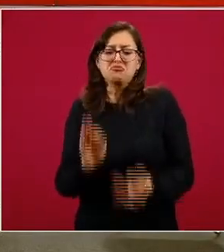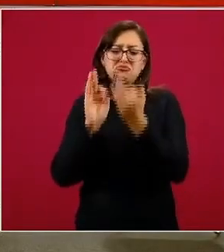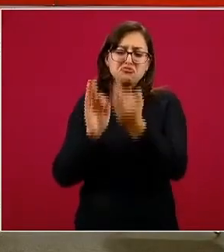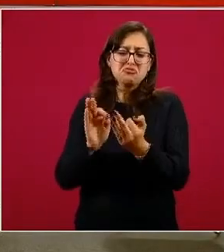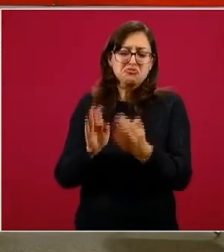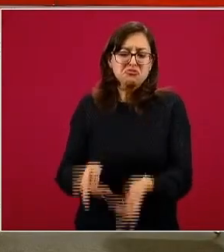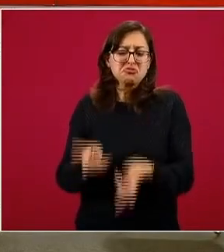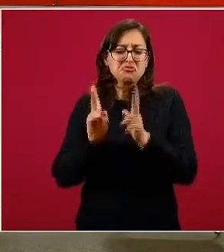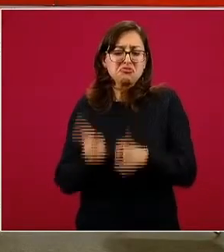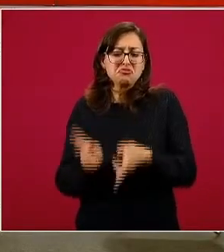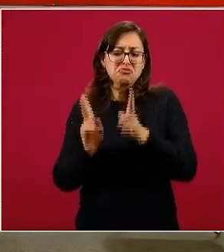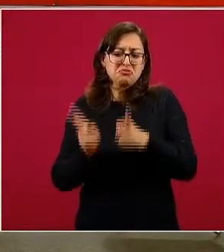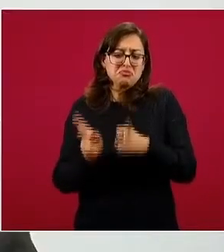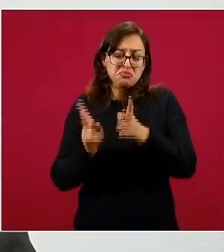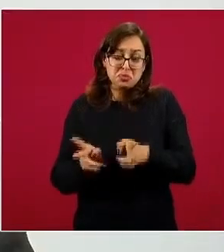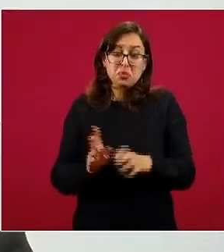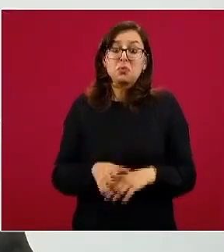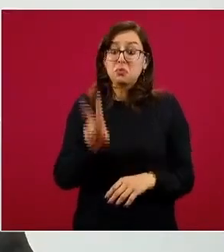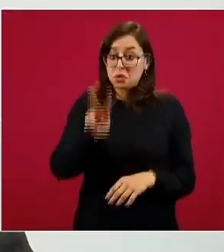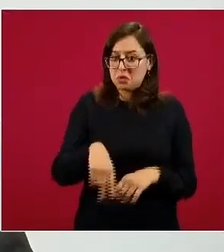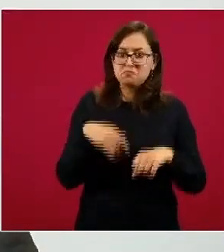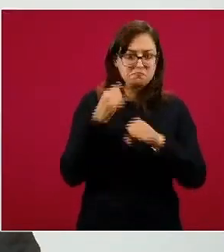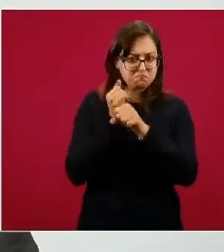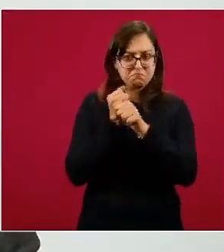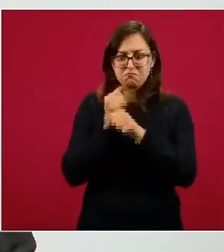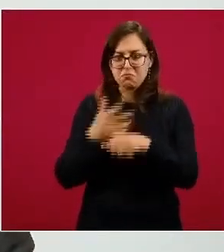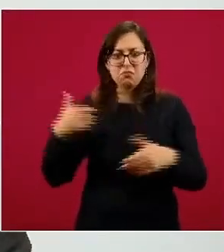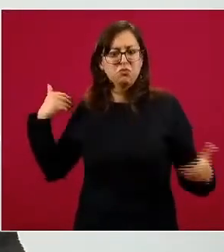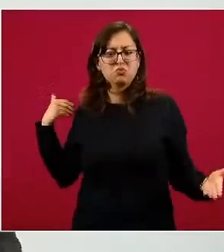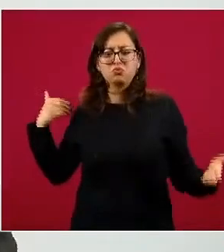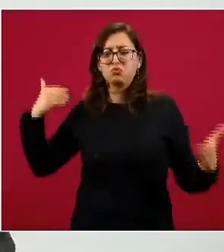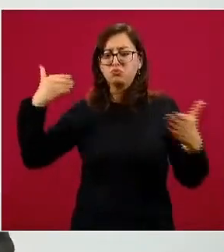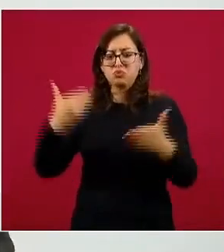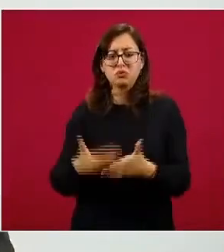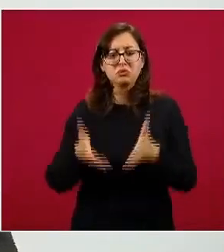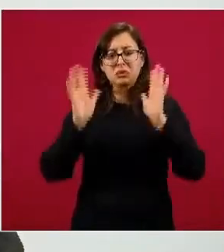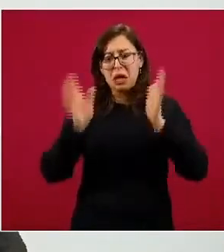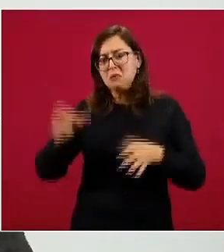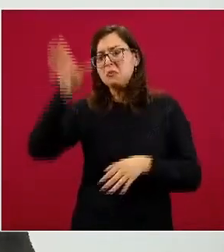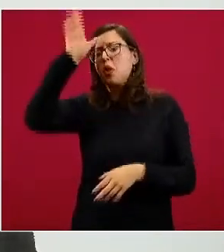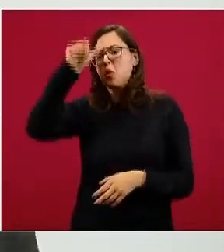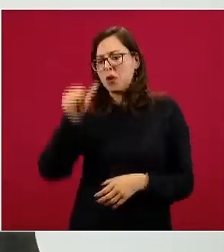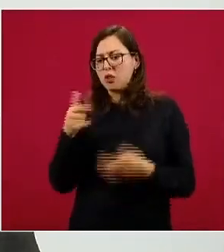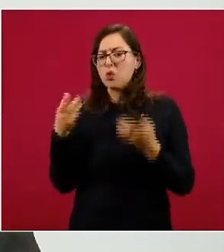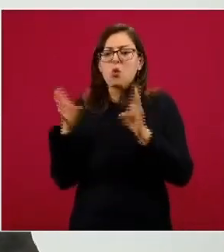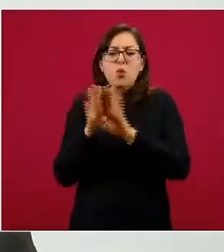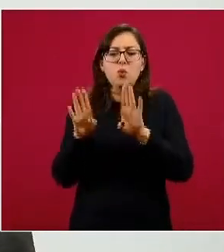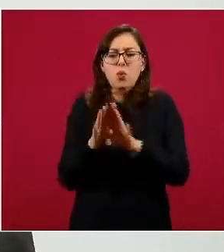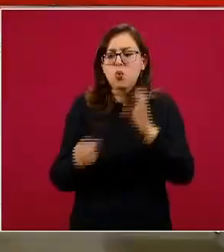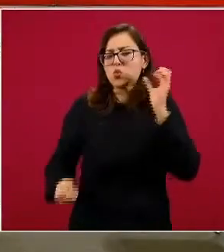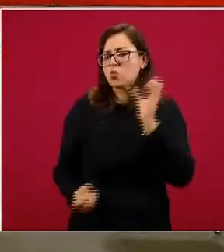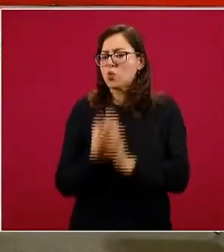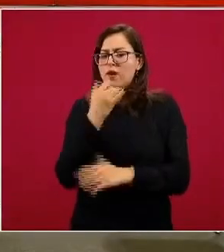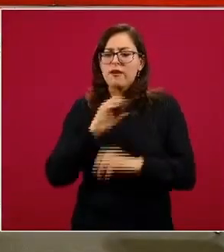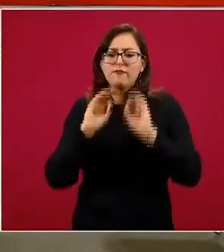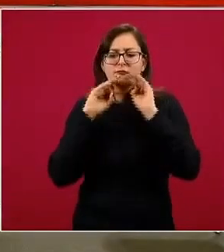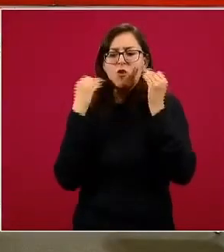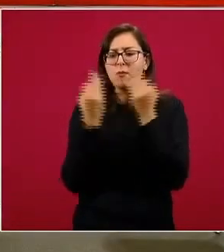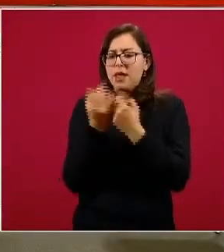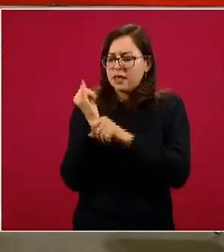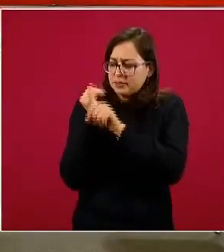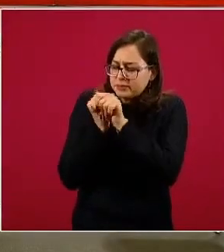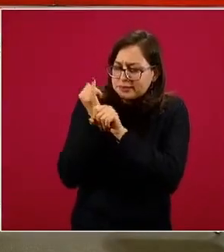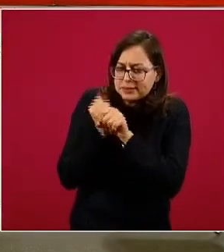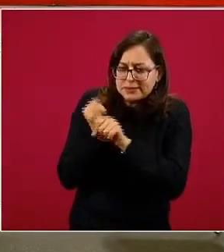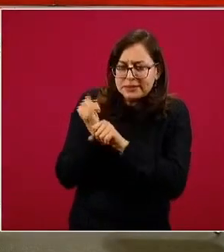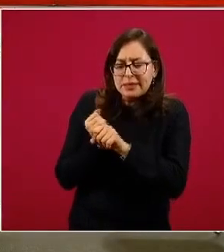Palacios, quien tiene una trayectoria sólida en investigación clínica, y llegan a un arreglo sobre cómo hacer el protocolo de investigación, de